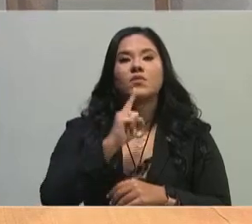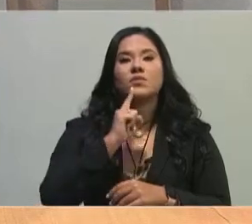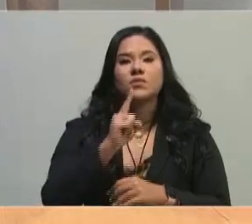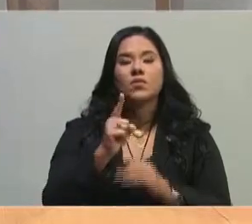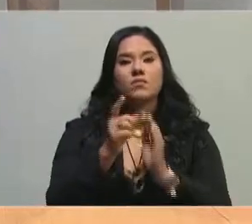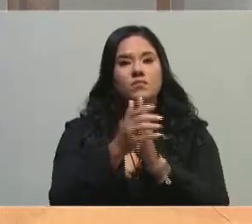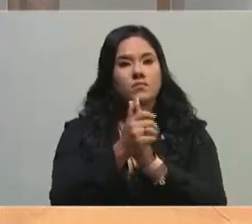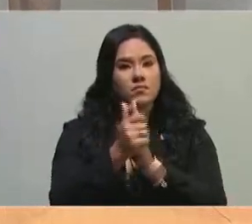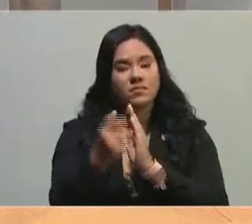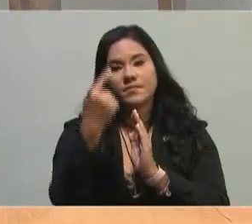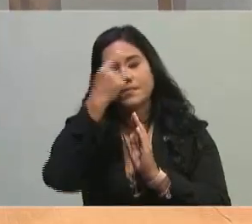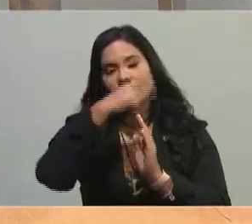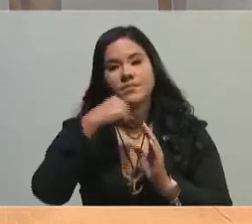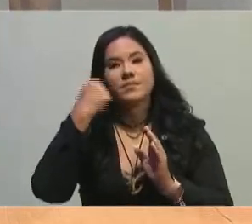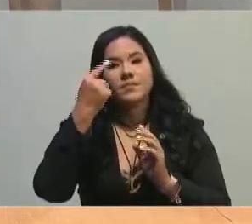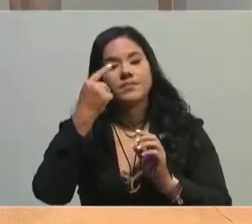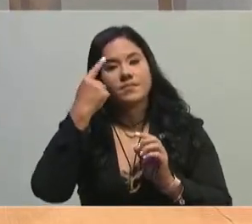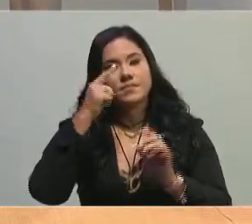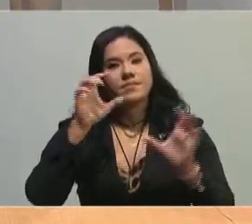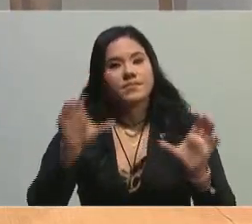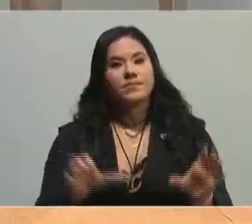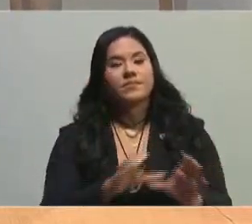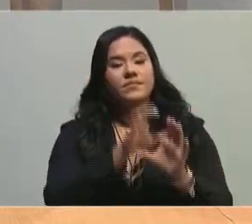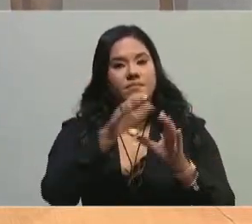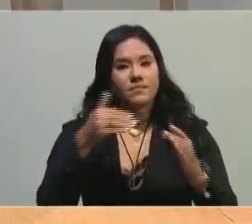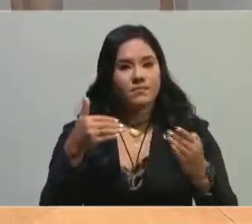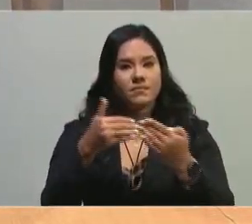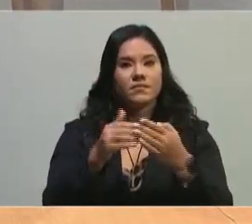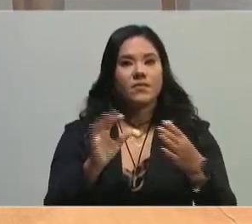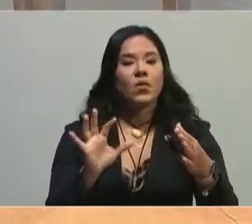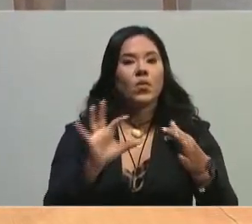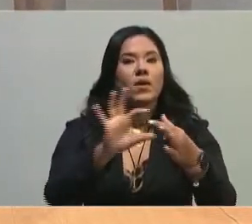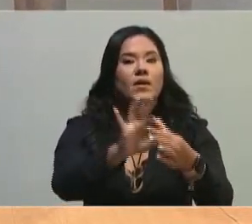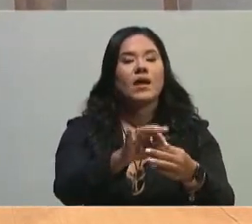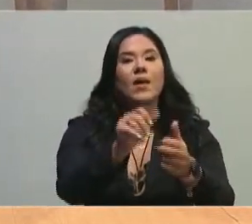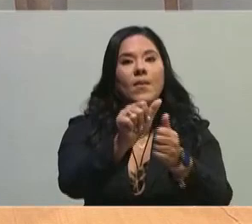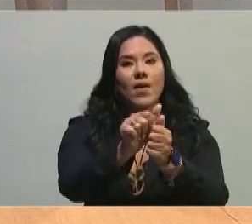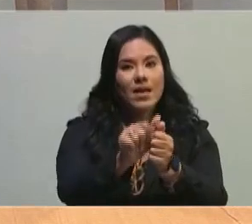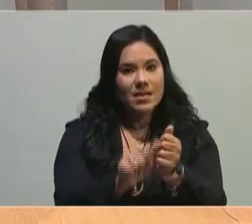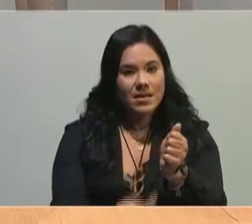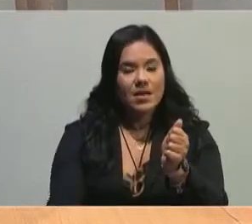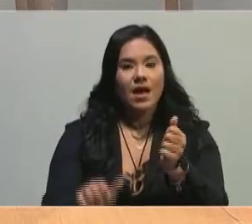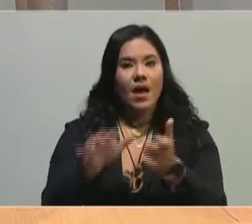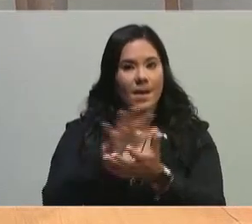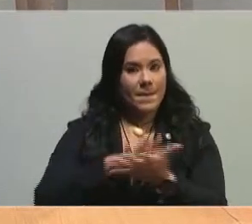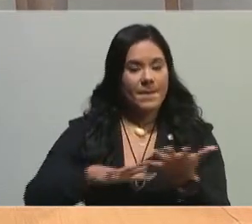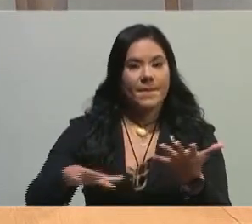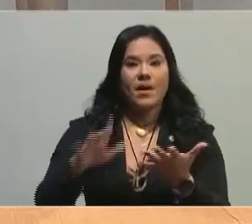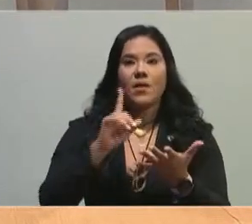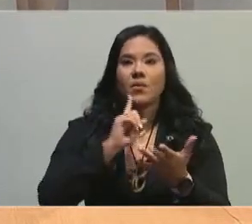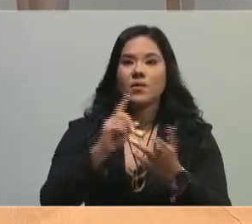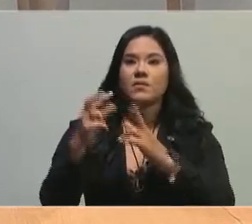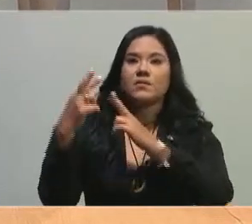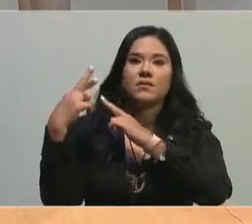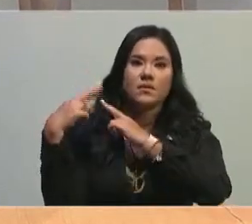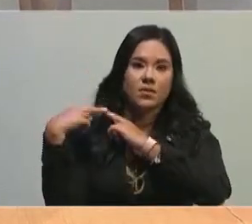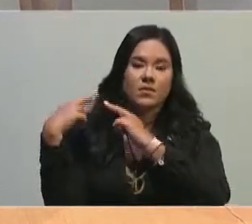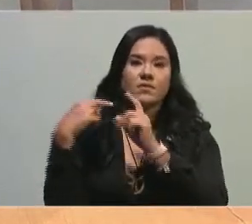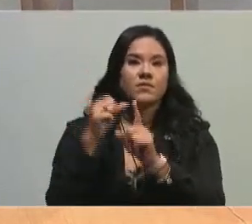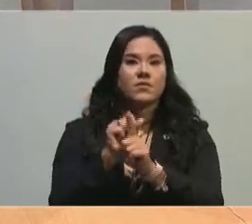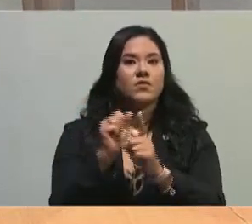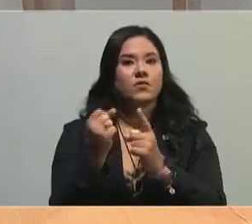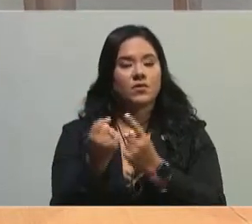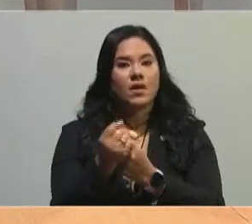de de cada ministerio hacemos impactamos en cada una de esos barrios es una gran responsabilidad de esas necesidades que